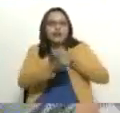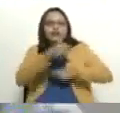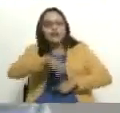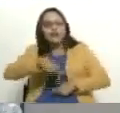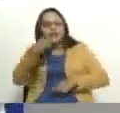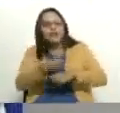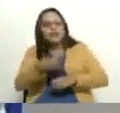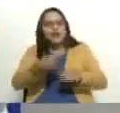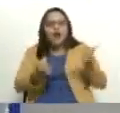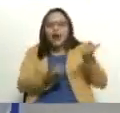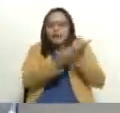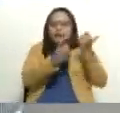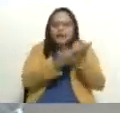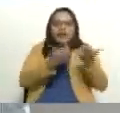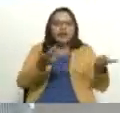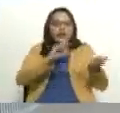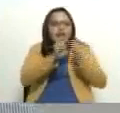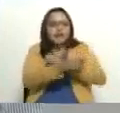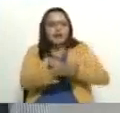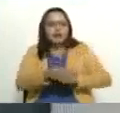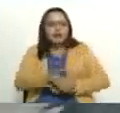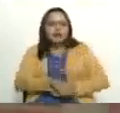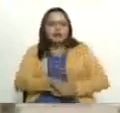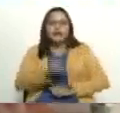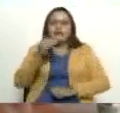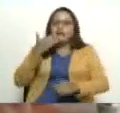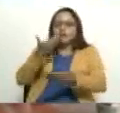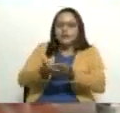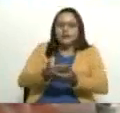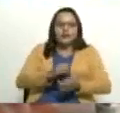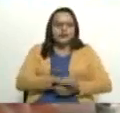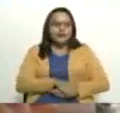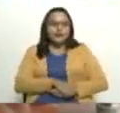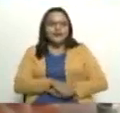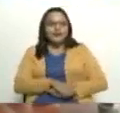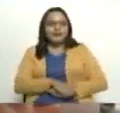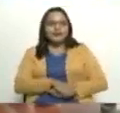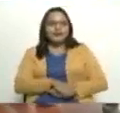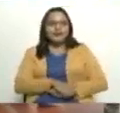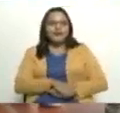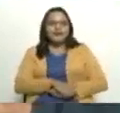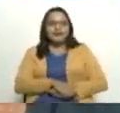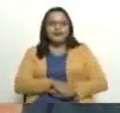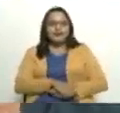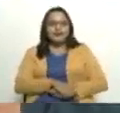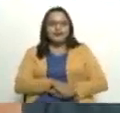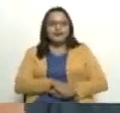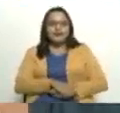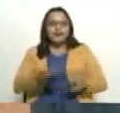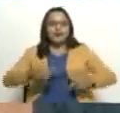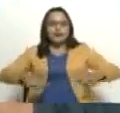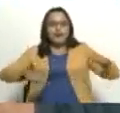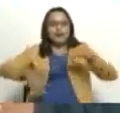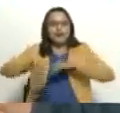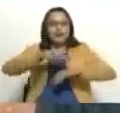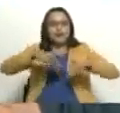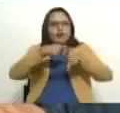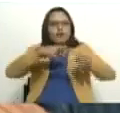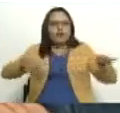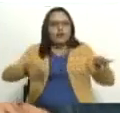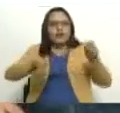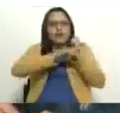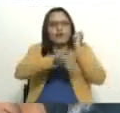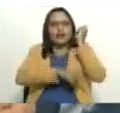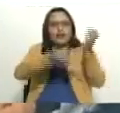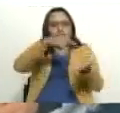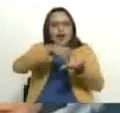la categoría, es decir, la música. Muchísimas gracias, profesor. Gracias a usted. Muchísimas gracias desde la sede principal del Ministerio Público aquí en Parque Carabobo. Nosotros